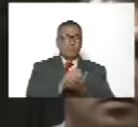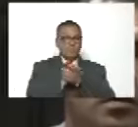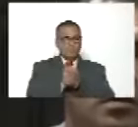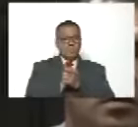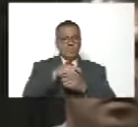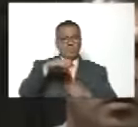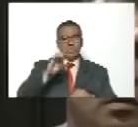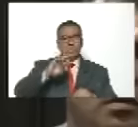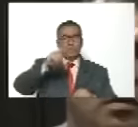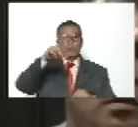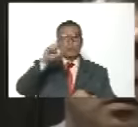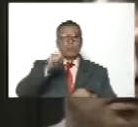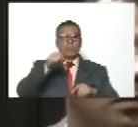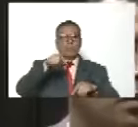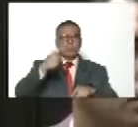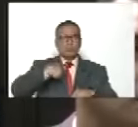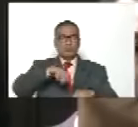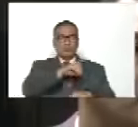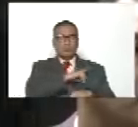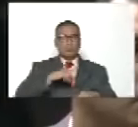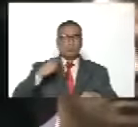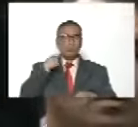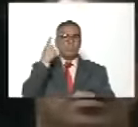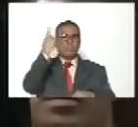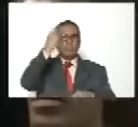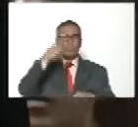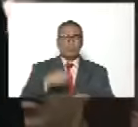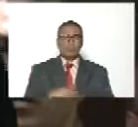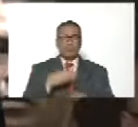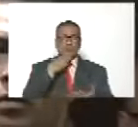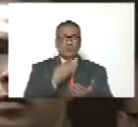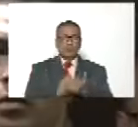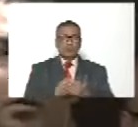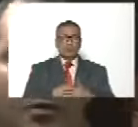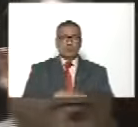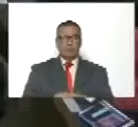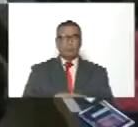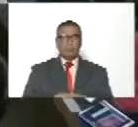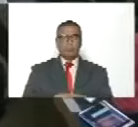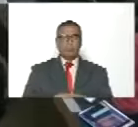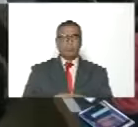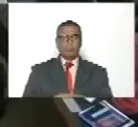compañero Carlos Feo, que desde acá le deseamos el mayor de los éxitos. Muchas gracias.